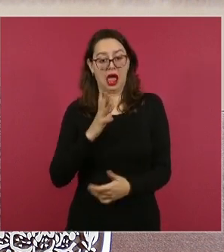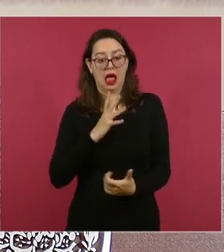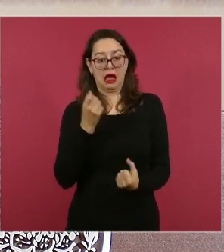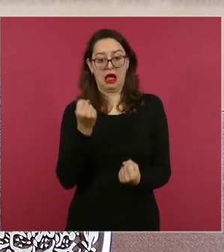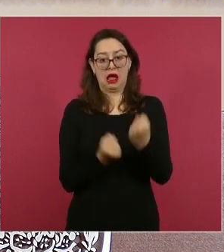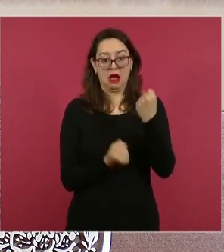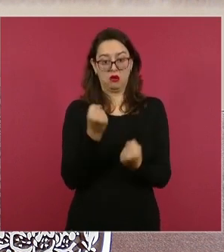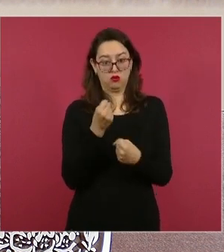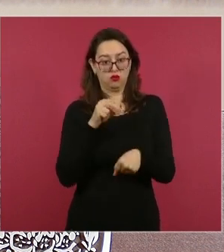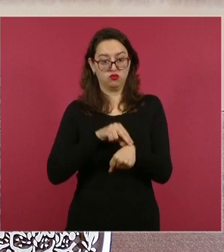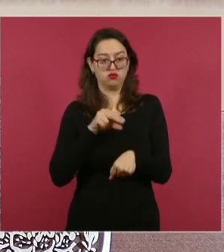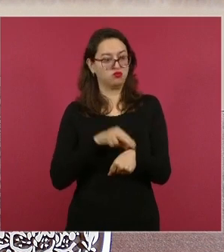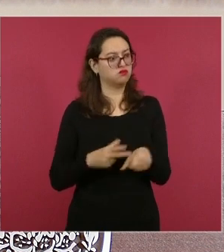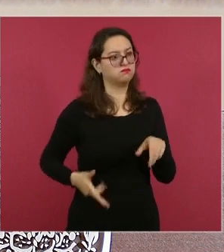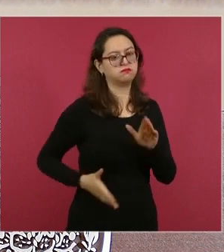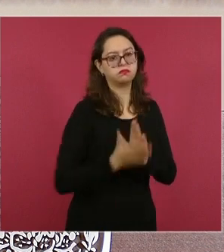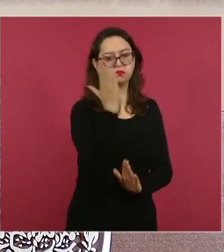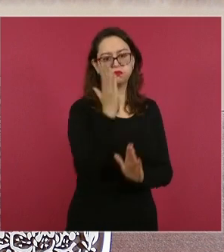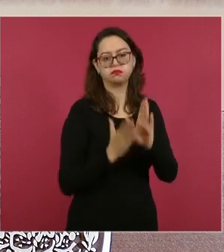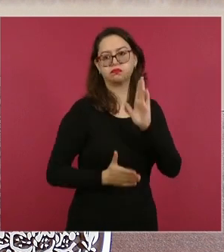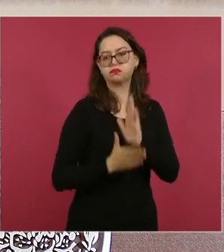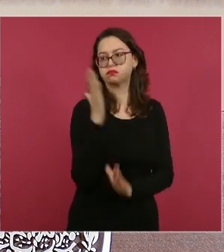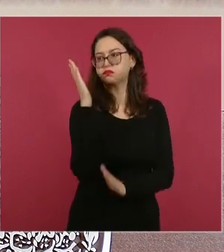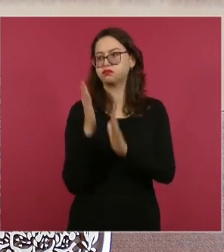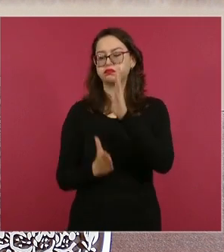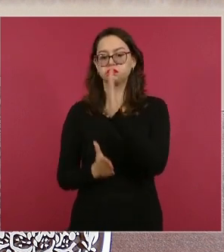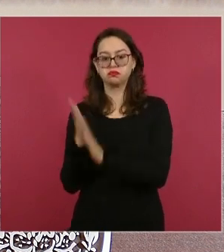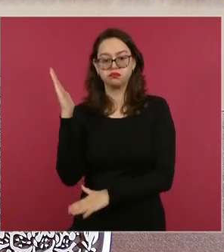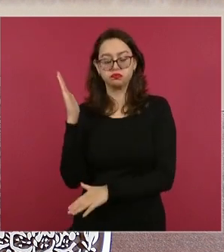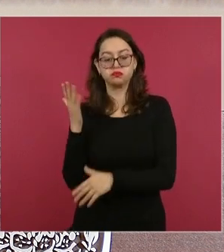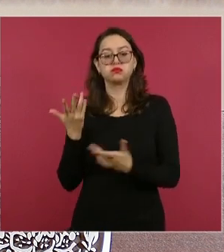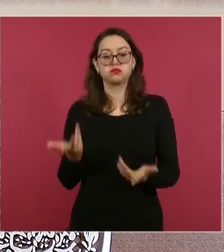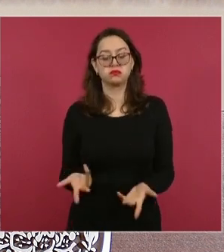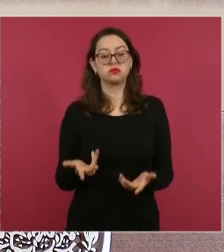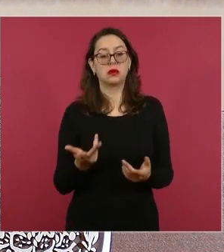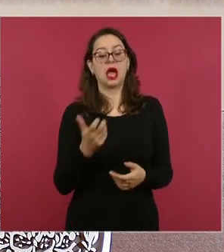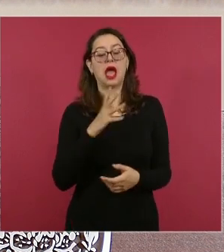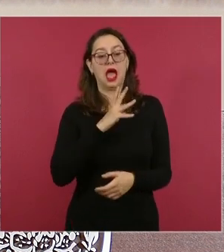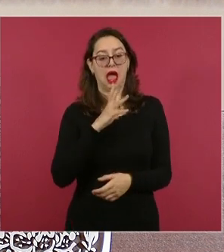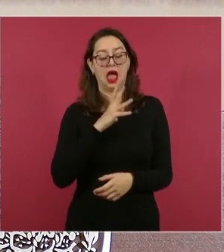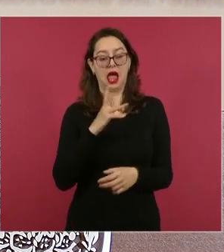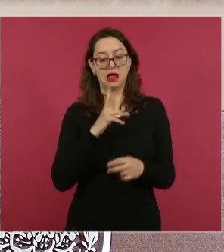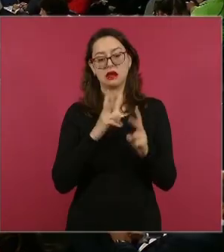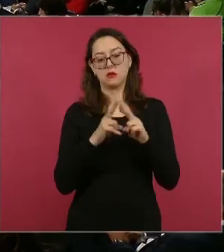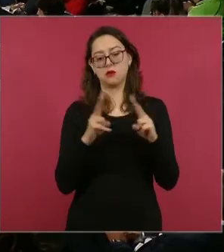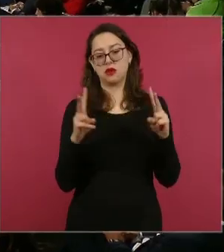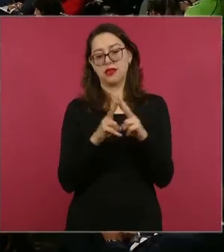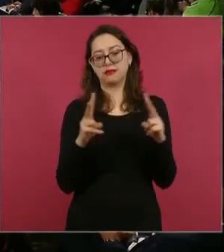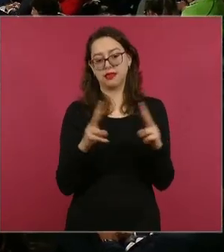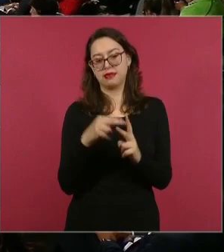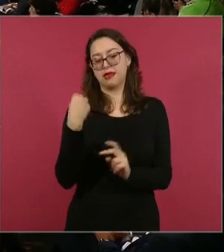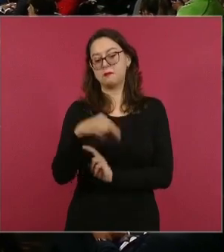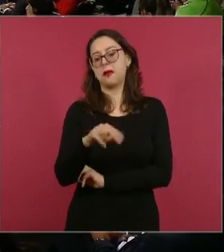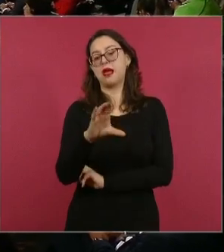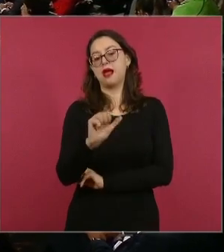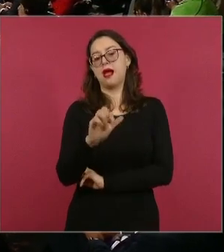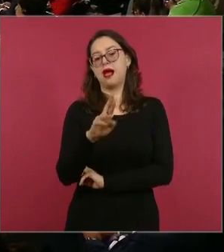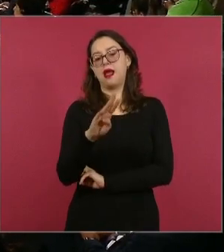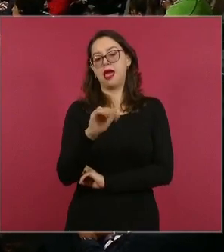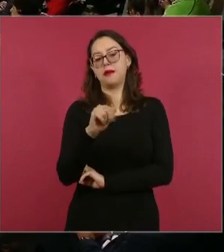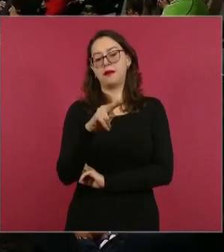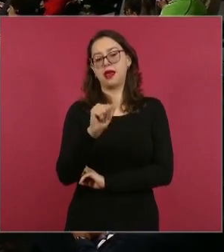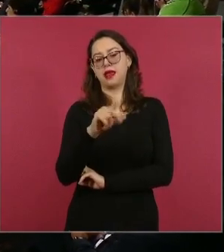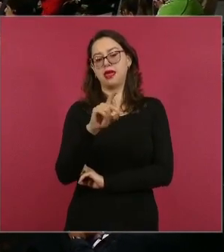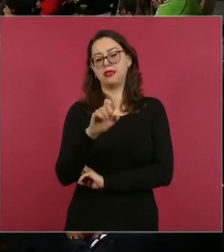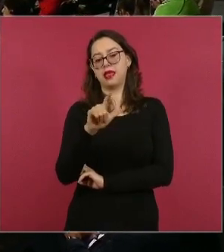móviles especialidad especializadas en el estado las llamadas caravanas de la salud estamos trabajando a